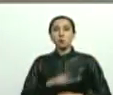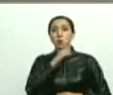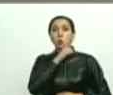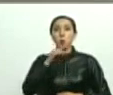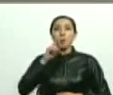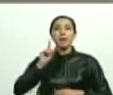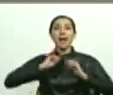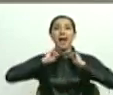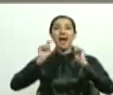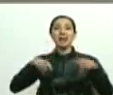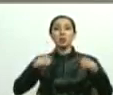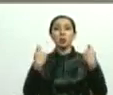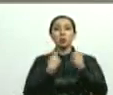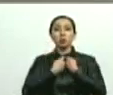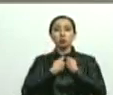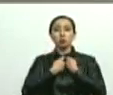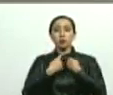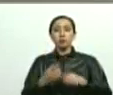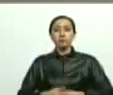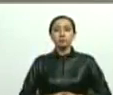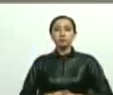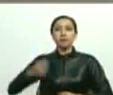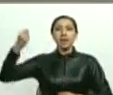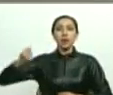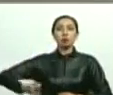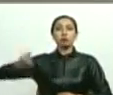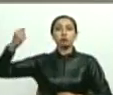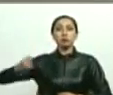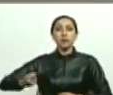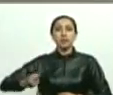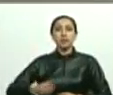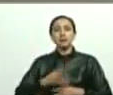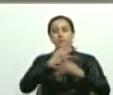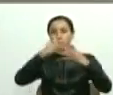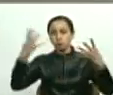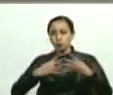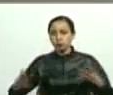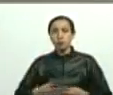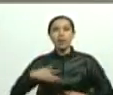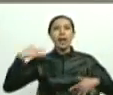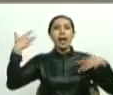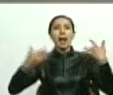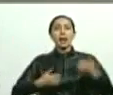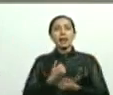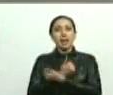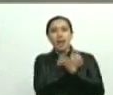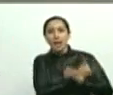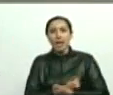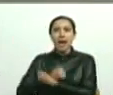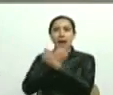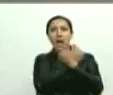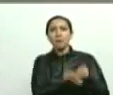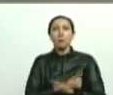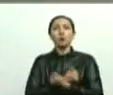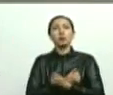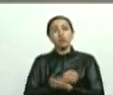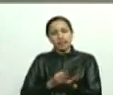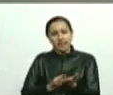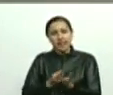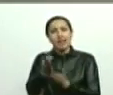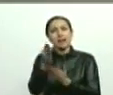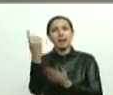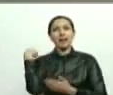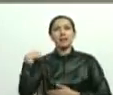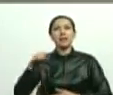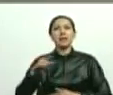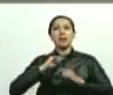Isturi, con la consigna por la alegría, por el amor y por la lealtad.